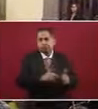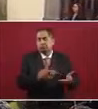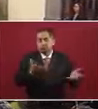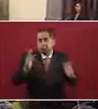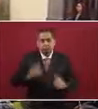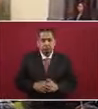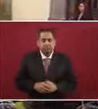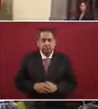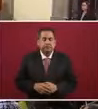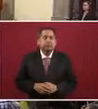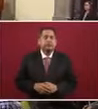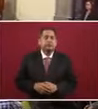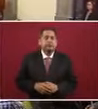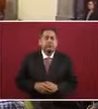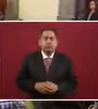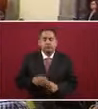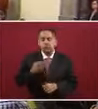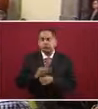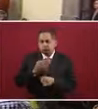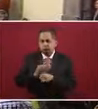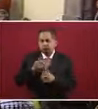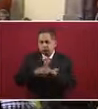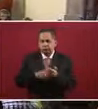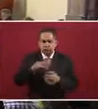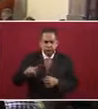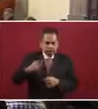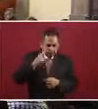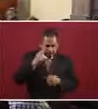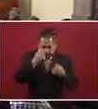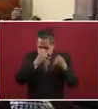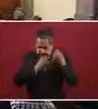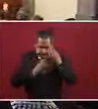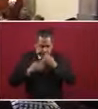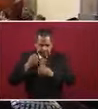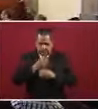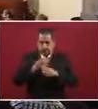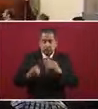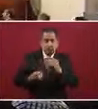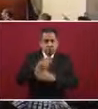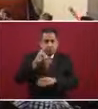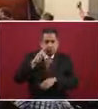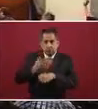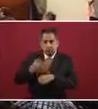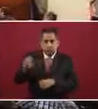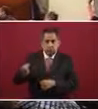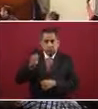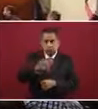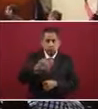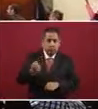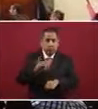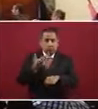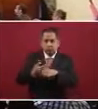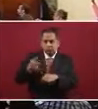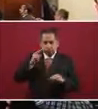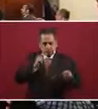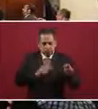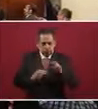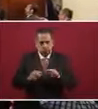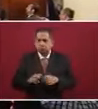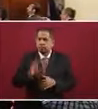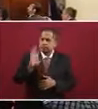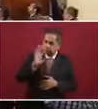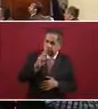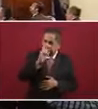Eso lo están viendo, ¿no?, los responsables de las secretarías. Lo que